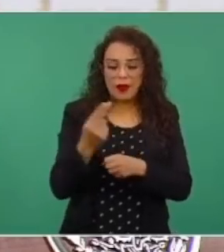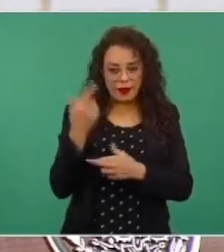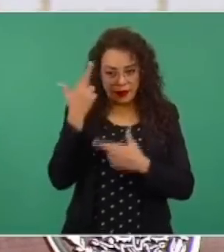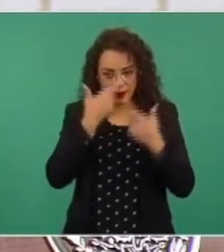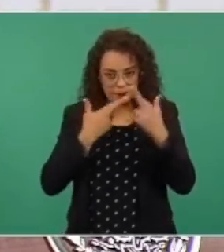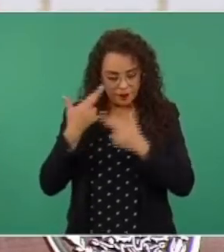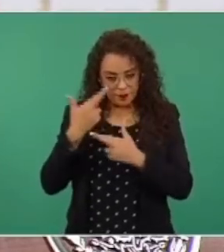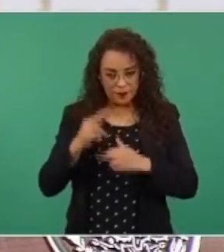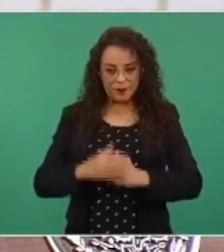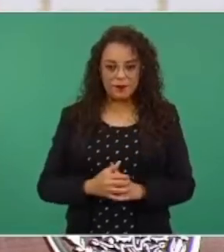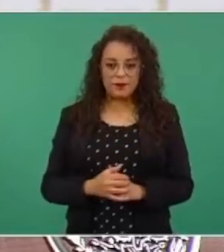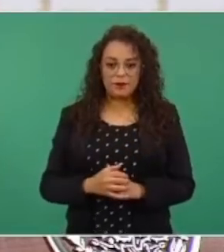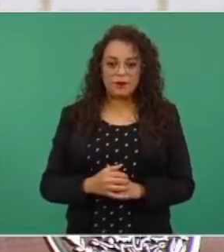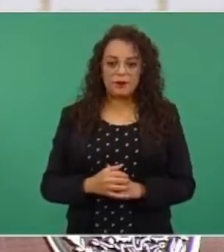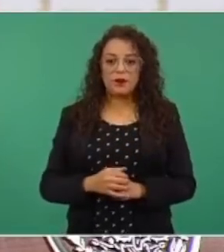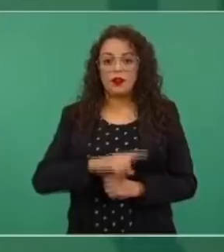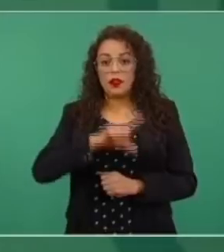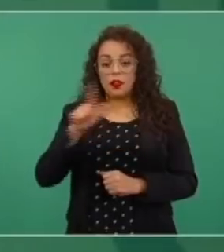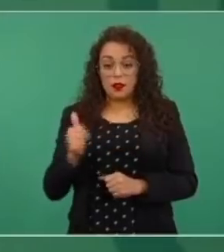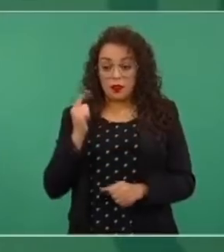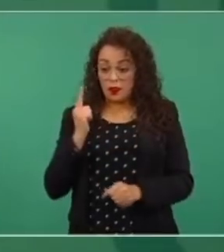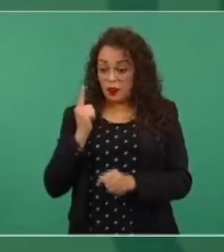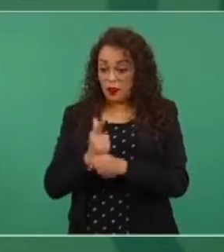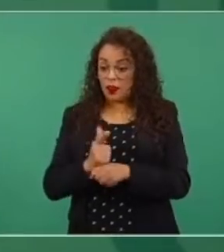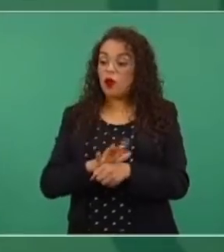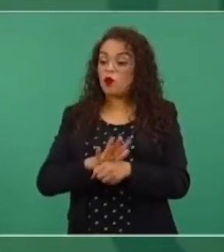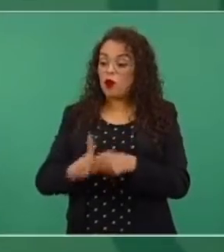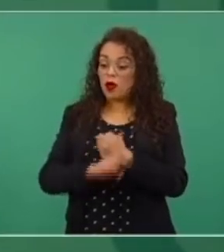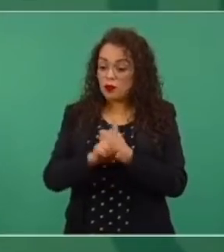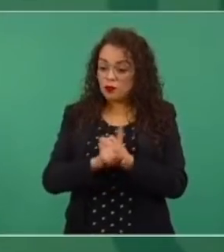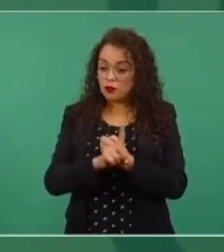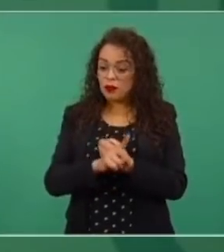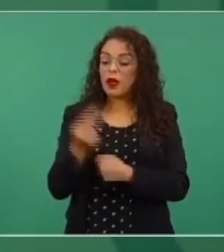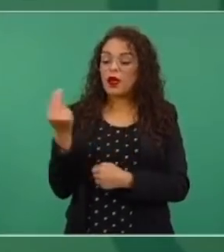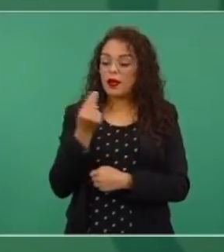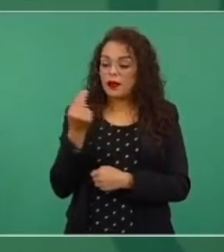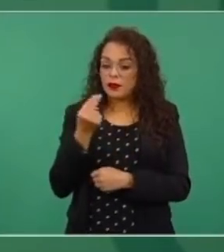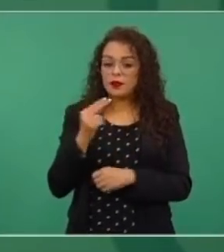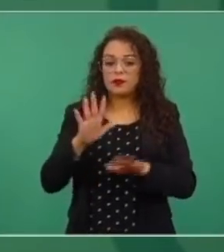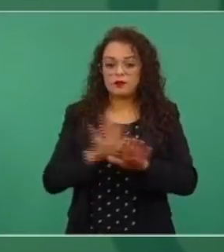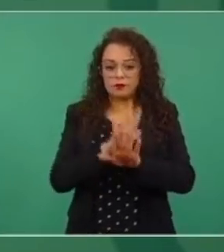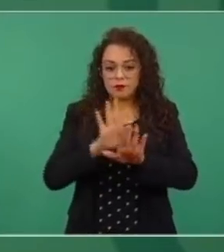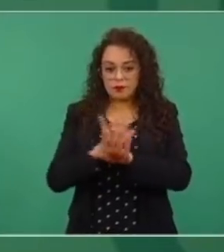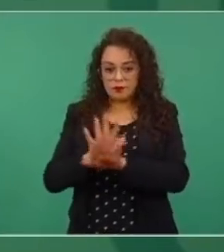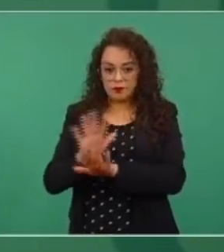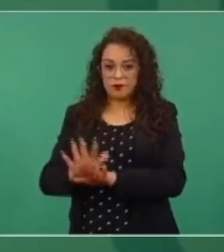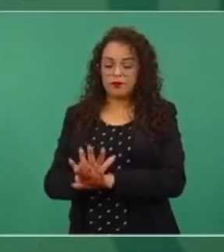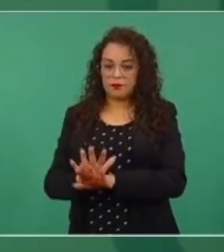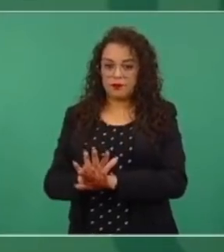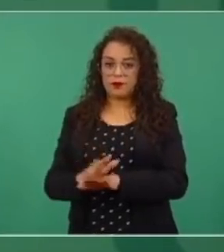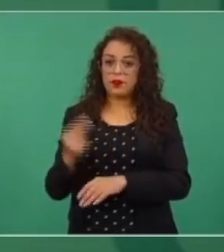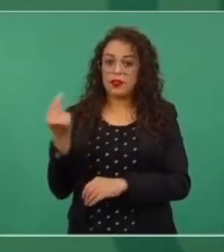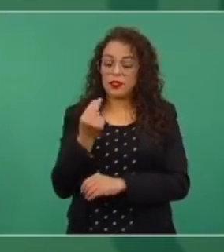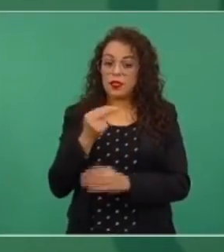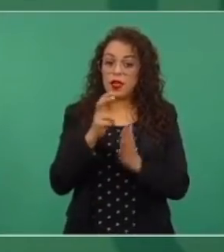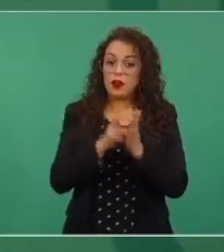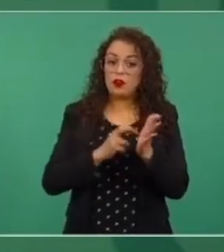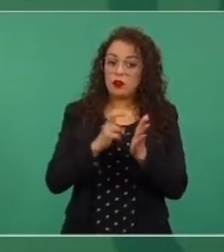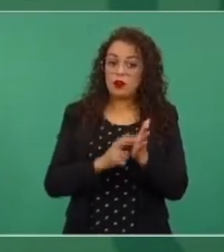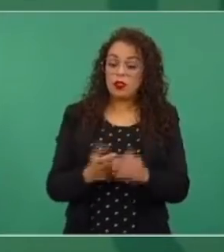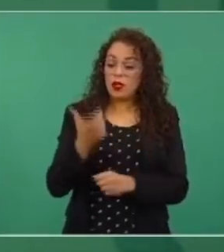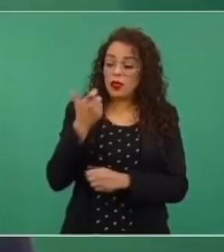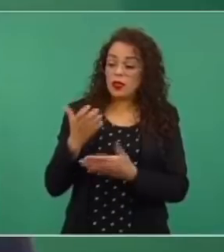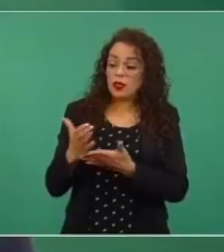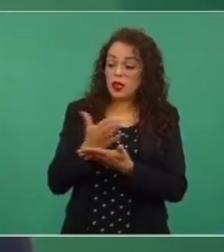que ajusten sus estructuras, que reduzcan los sueldos. Es que hay sueldos en los